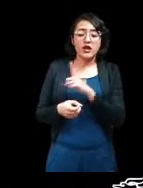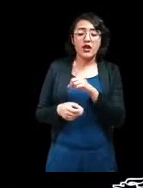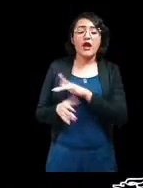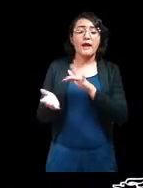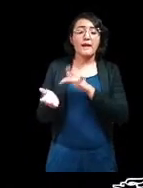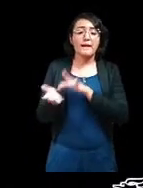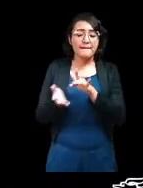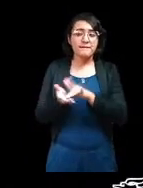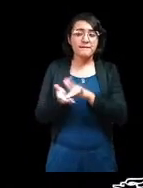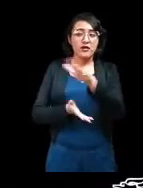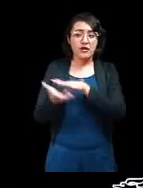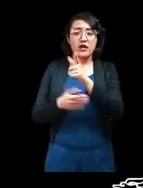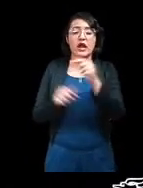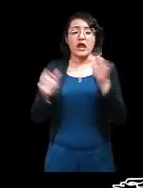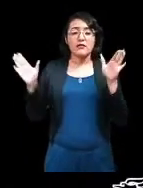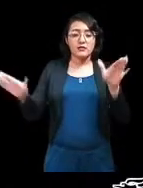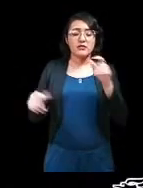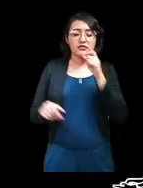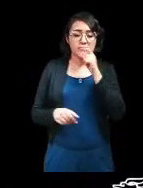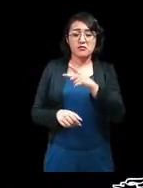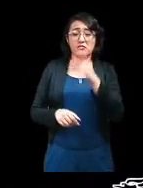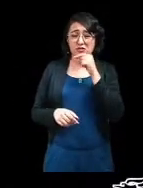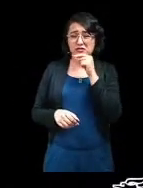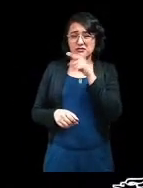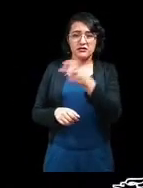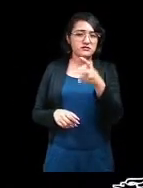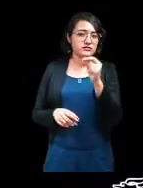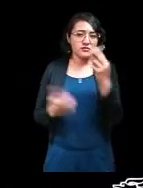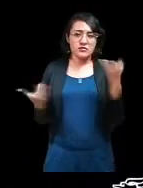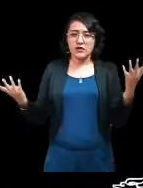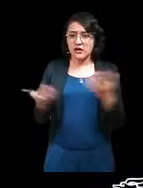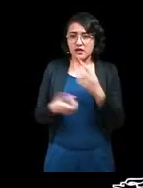de salud, en aeropuertos. Los policías no son los que están